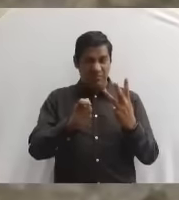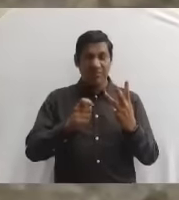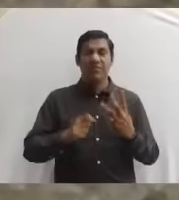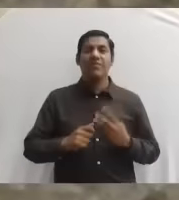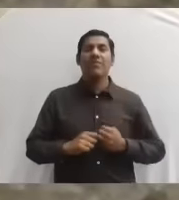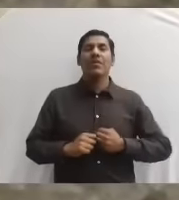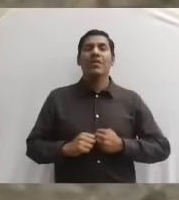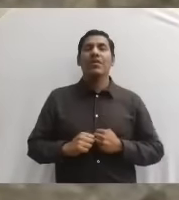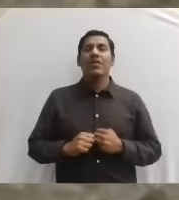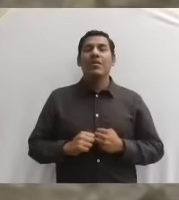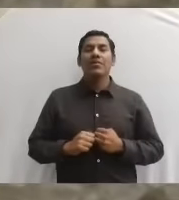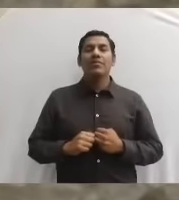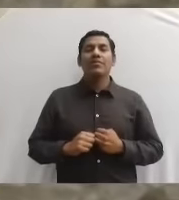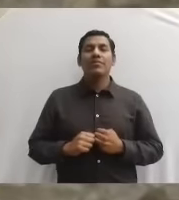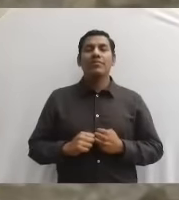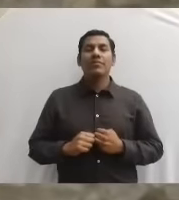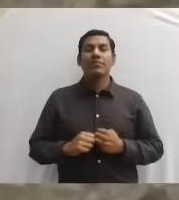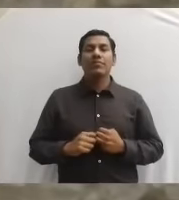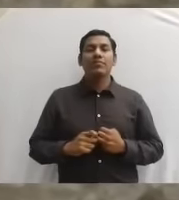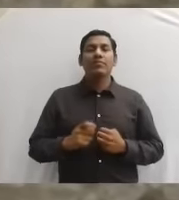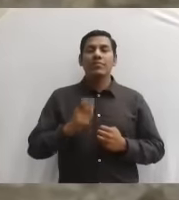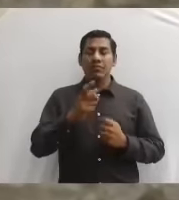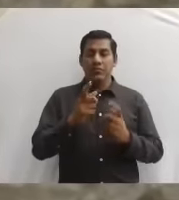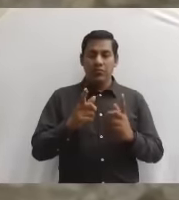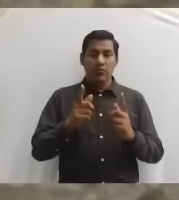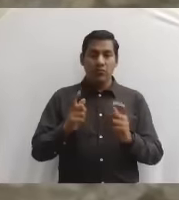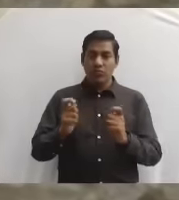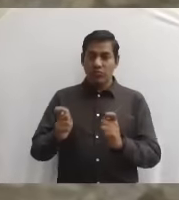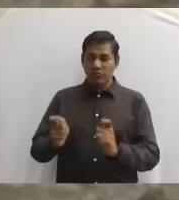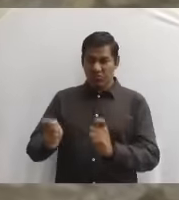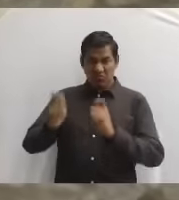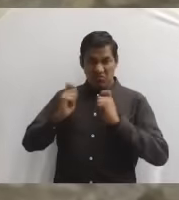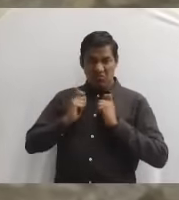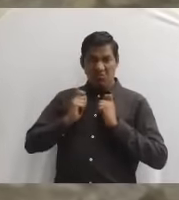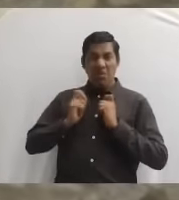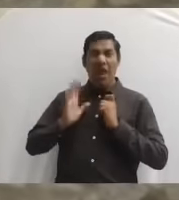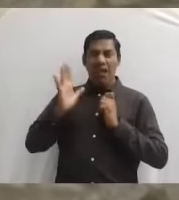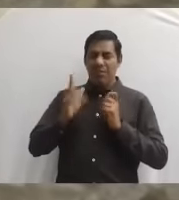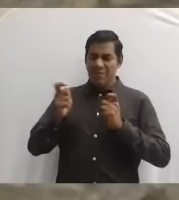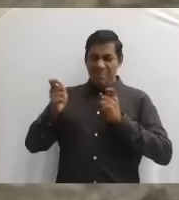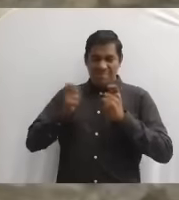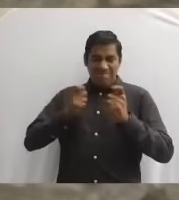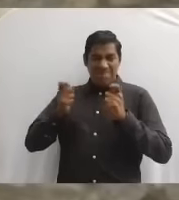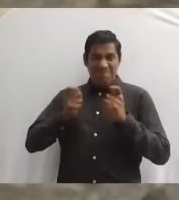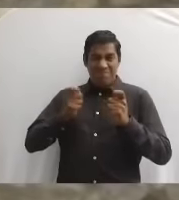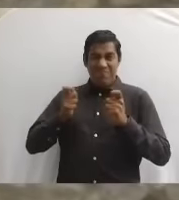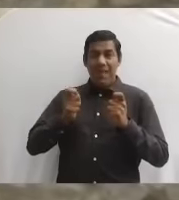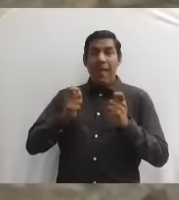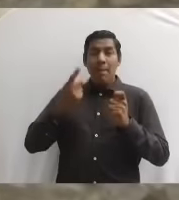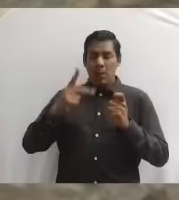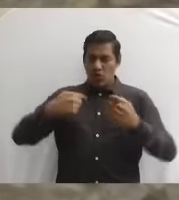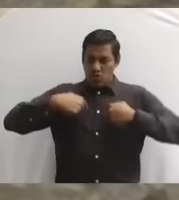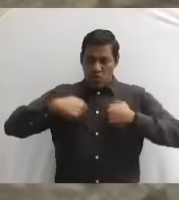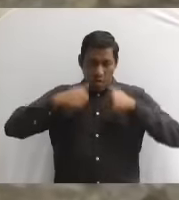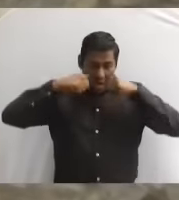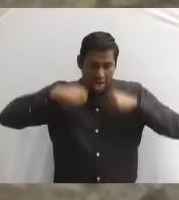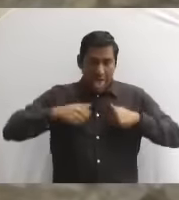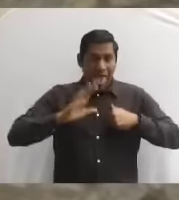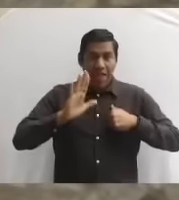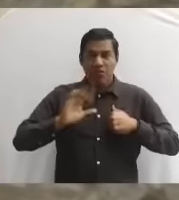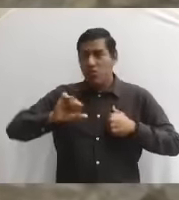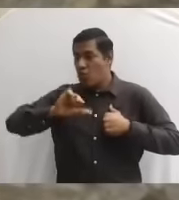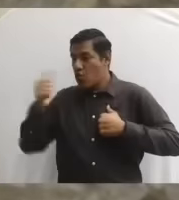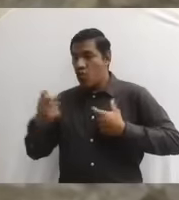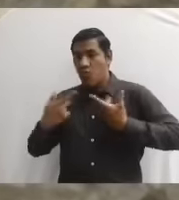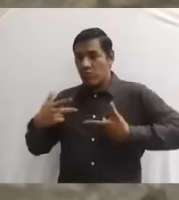el poder solo es virtud cuando se pone al servicio de los demás. Ese es